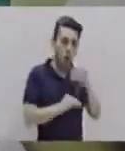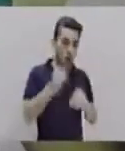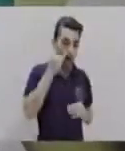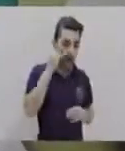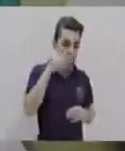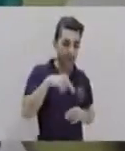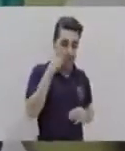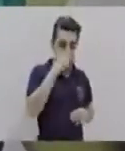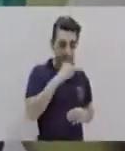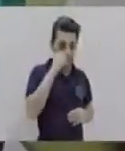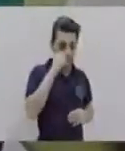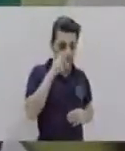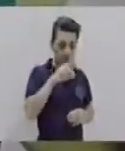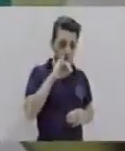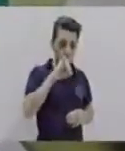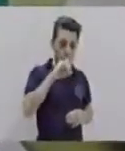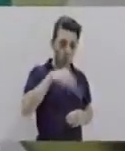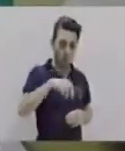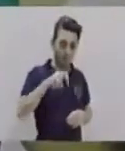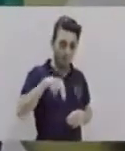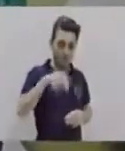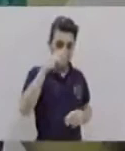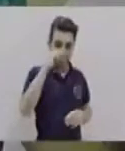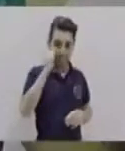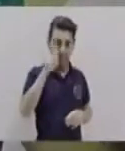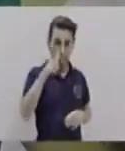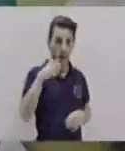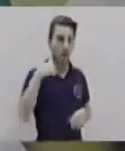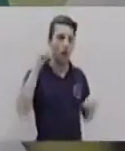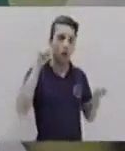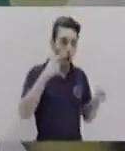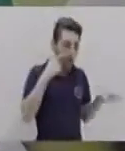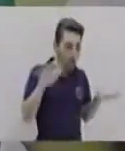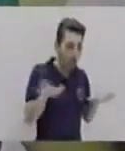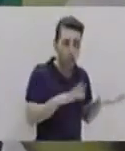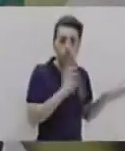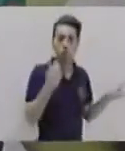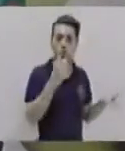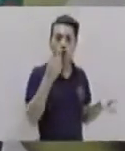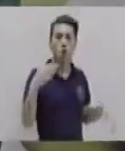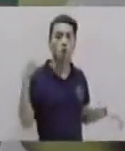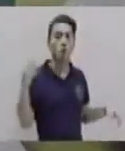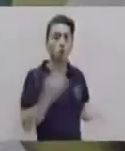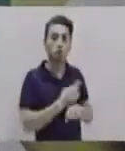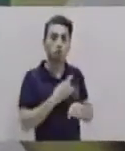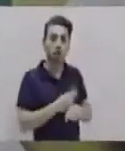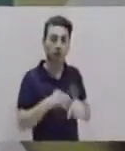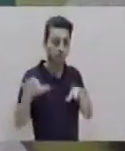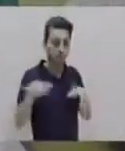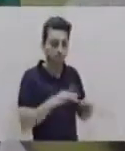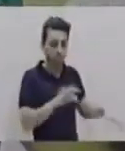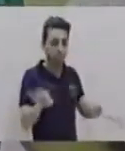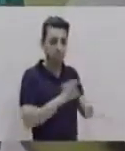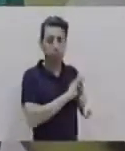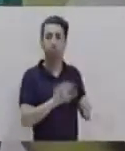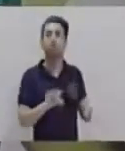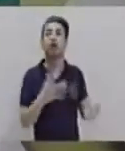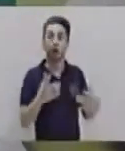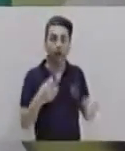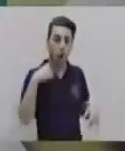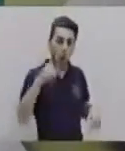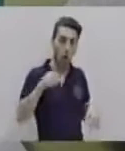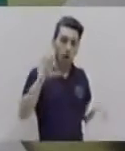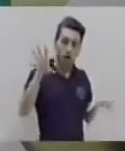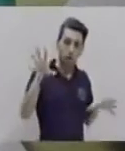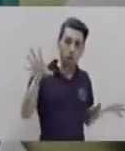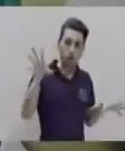con instrumentos. Y hoy vamos a tomar como referencia a un compositor muy famoso que nos va a